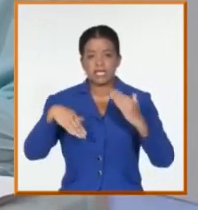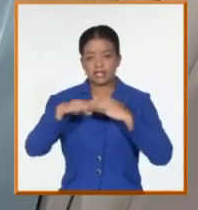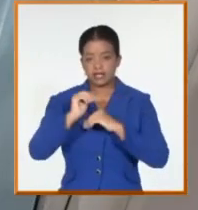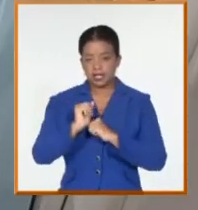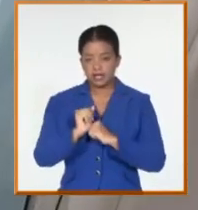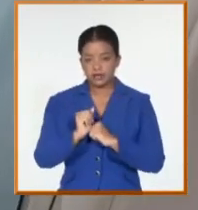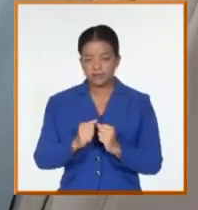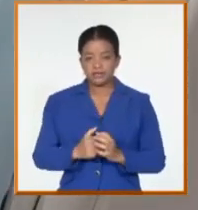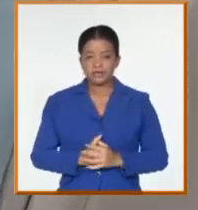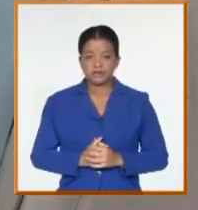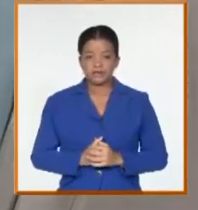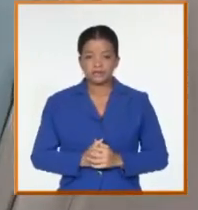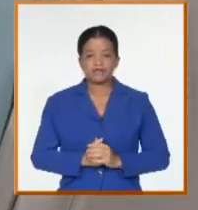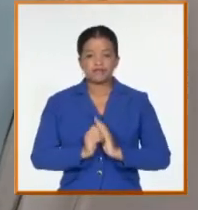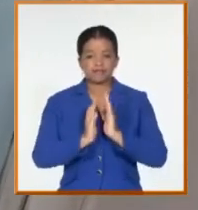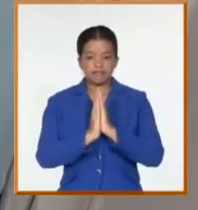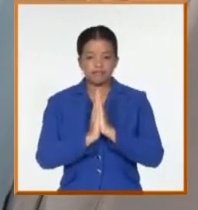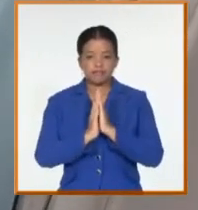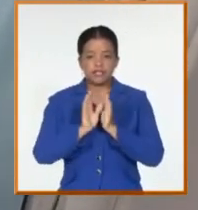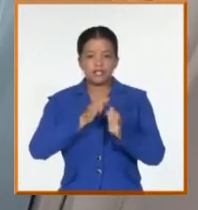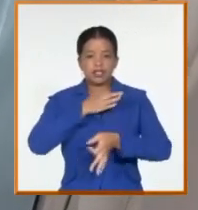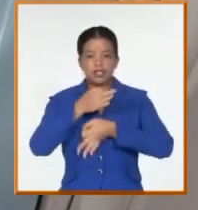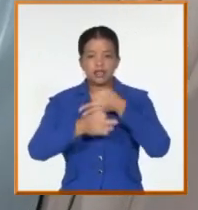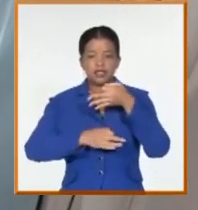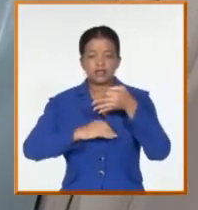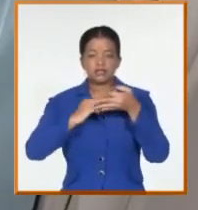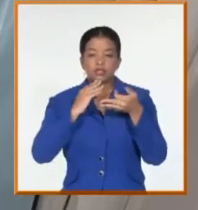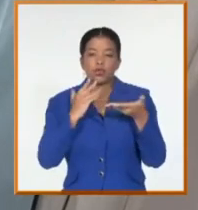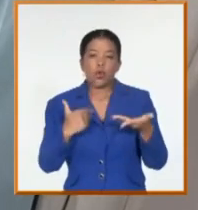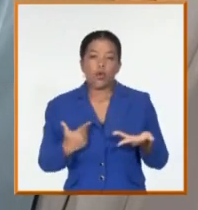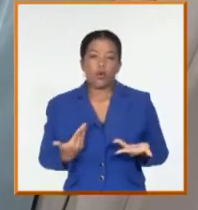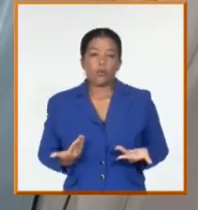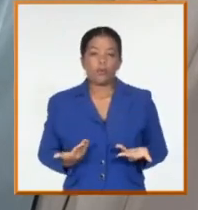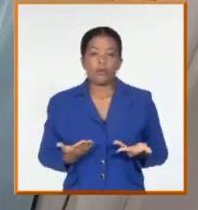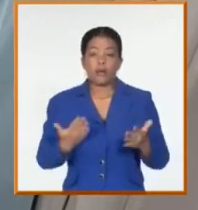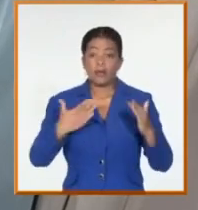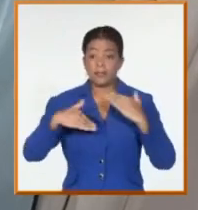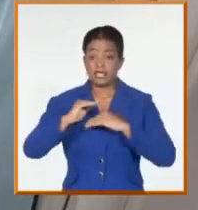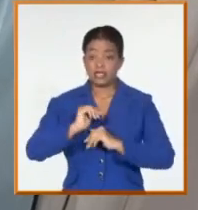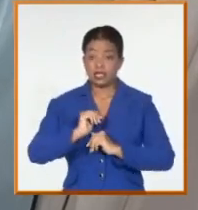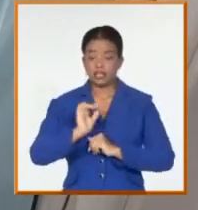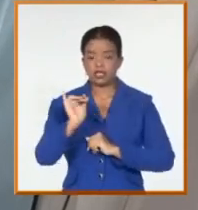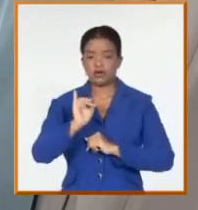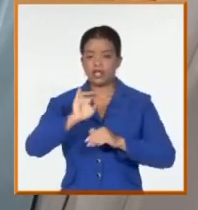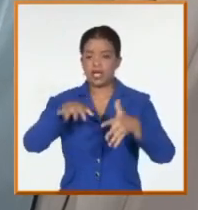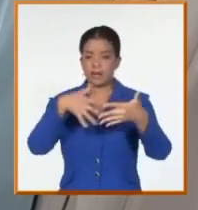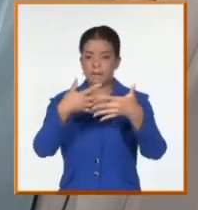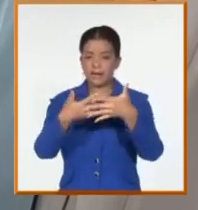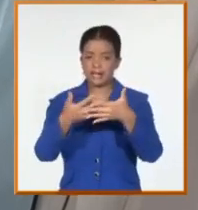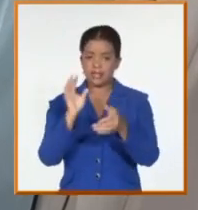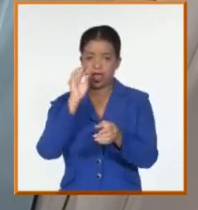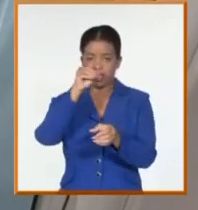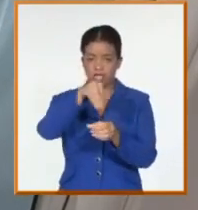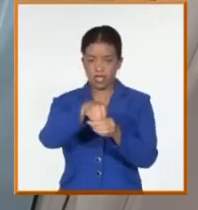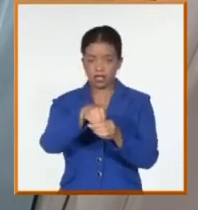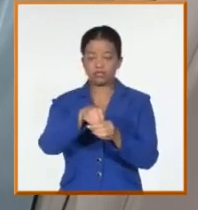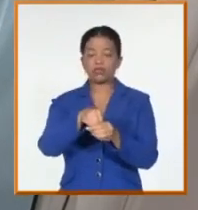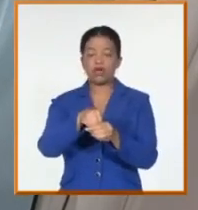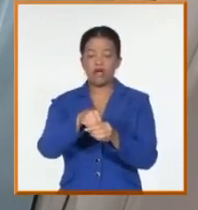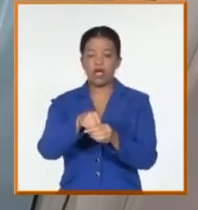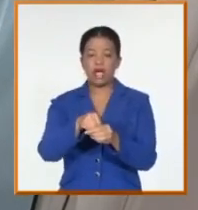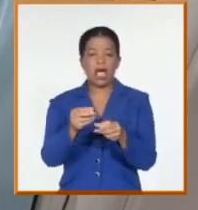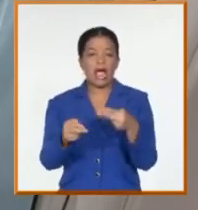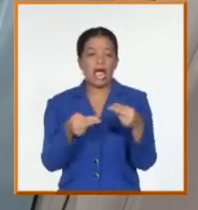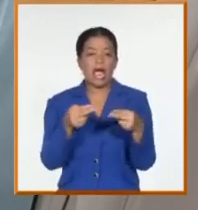Alfredo pues acercarnos a cómo ha ido el Ministerio sus instituciones Pues elaborando todo